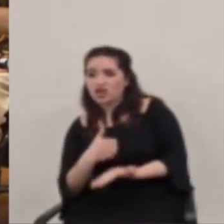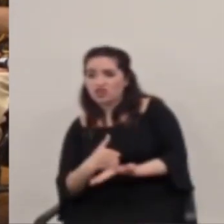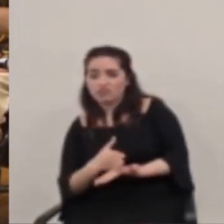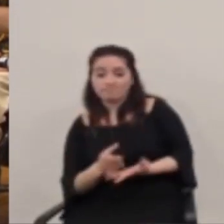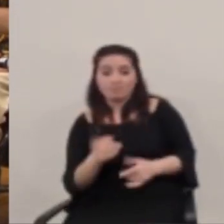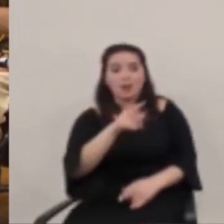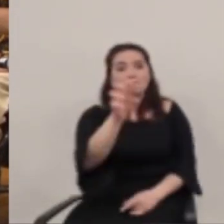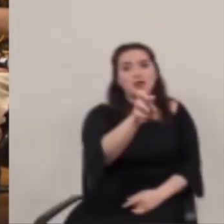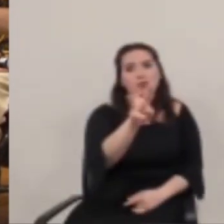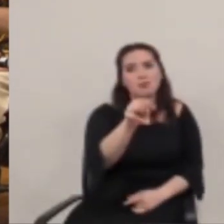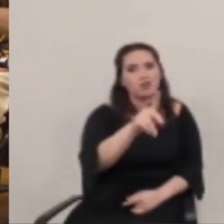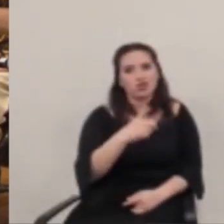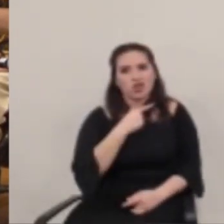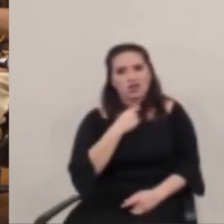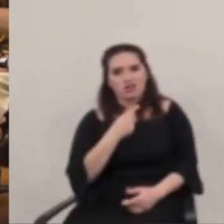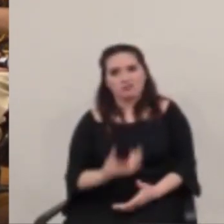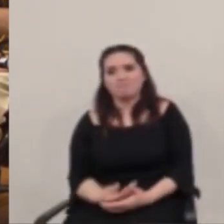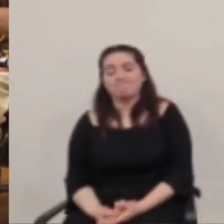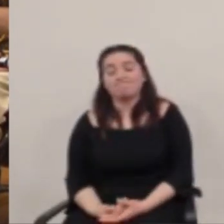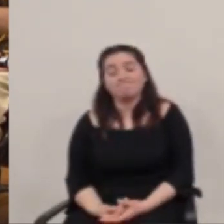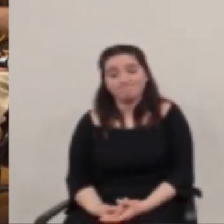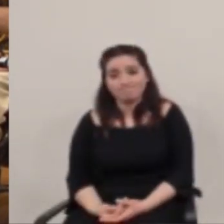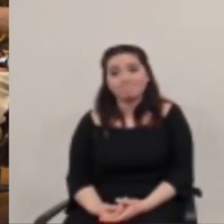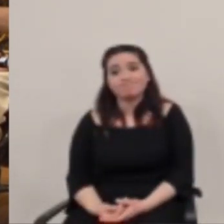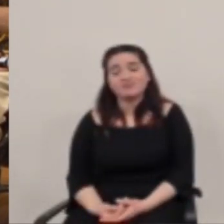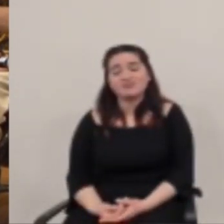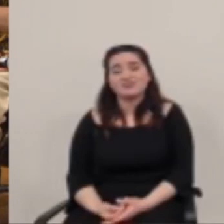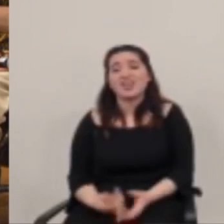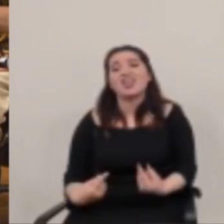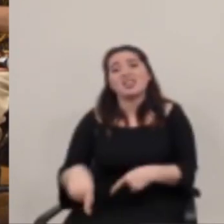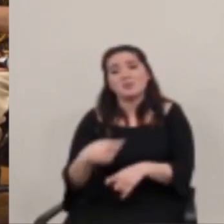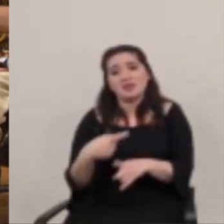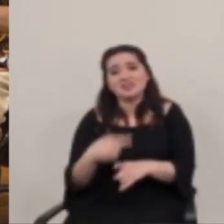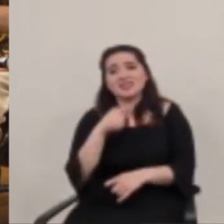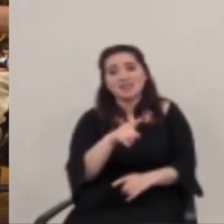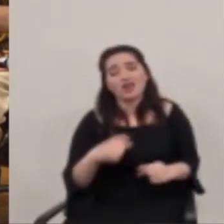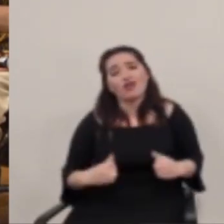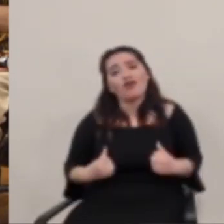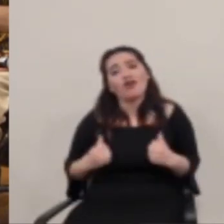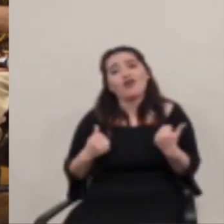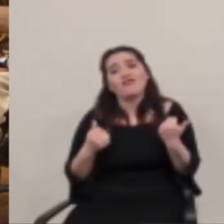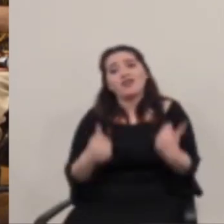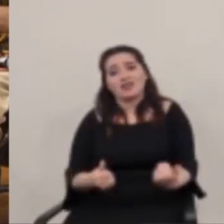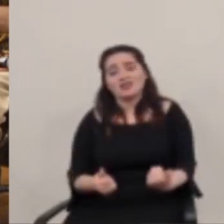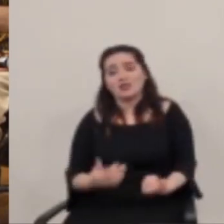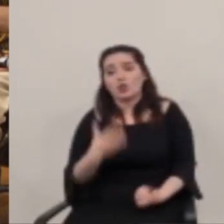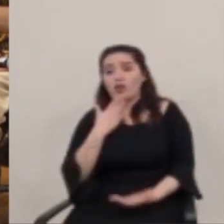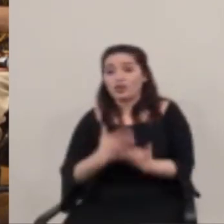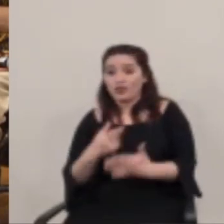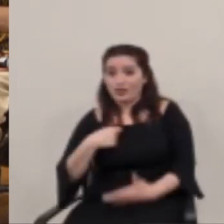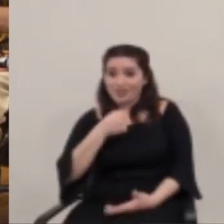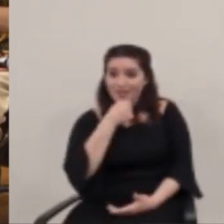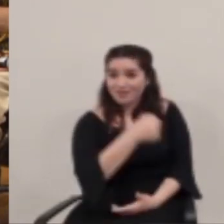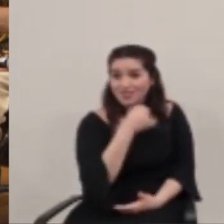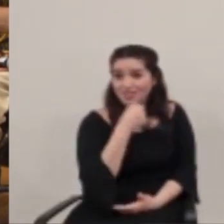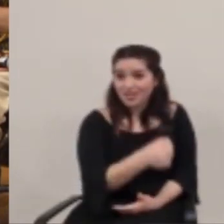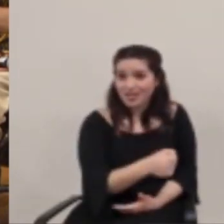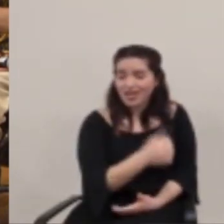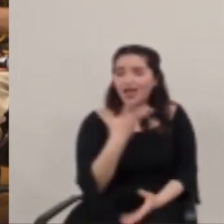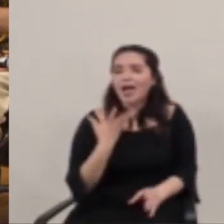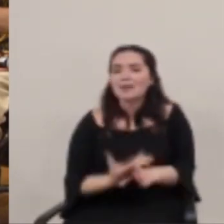papás. Y aún así, a ese joven, cuando tuve el honor de entrevistarlo, le pregunté si es que existiera una